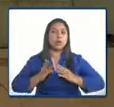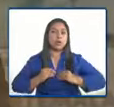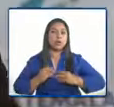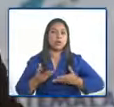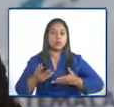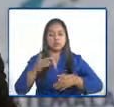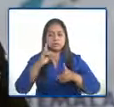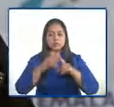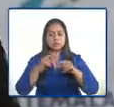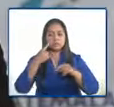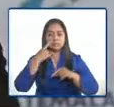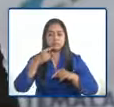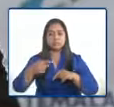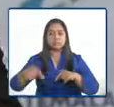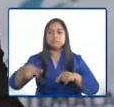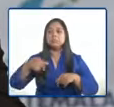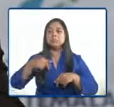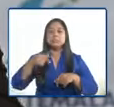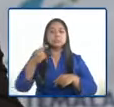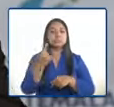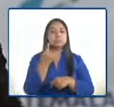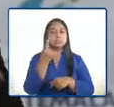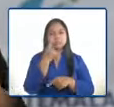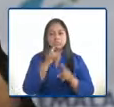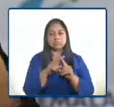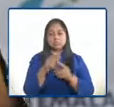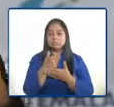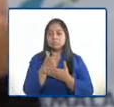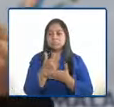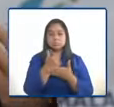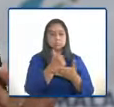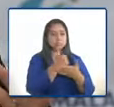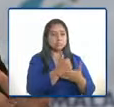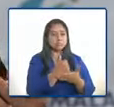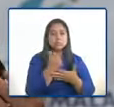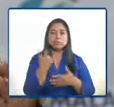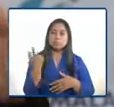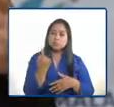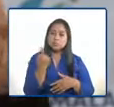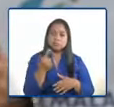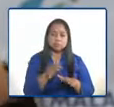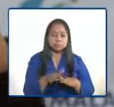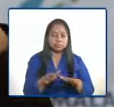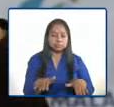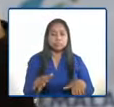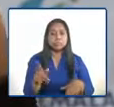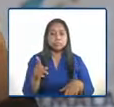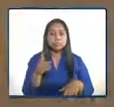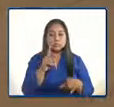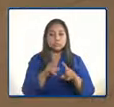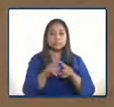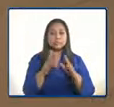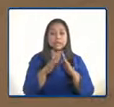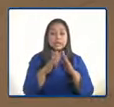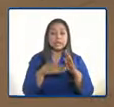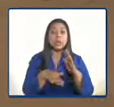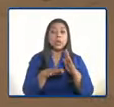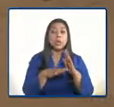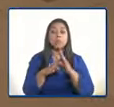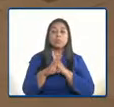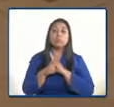muy importante y ha venido a ayudar a todos los niños, niñas y adolescentes que están en hogares de